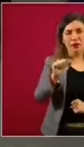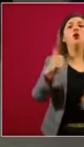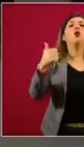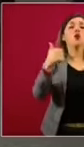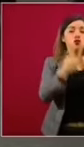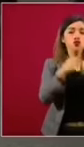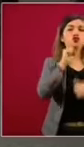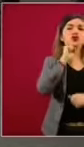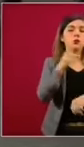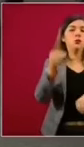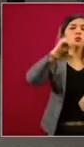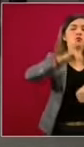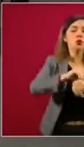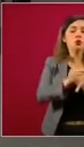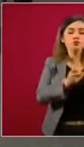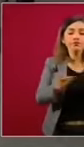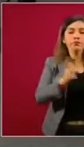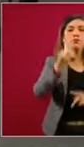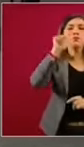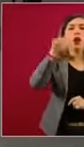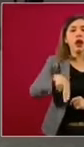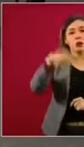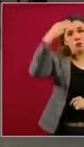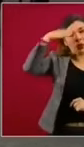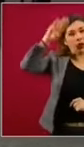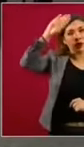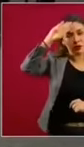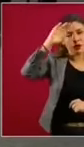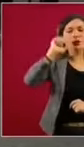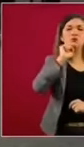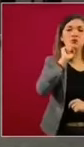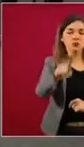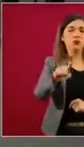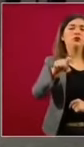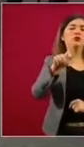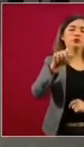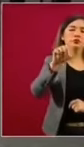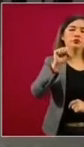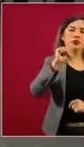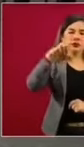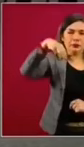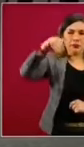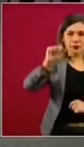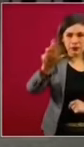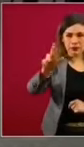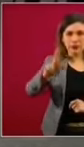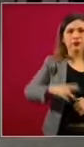aplicación del plan Marina de la Secretaría de Marina